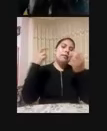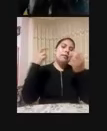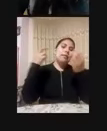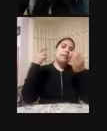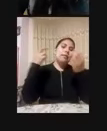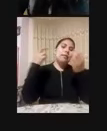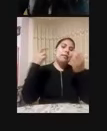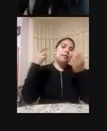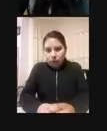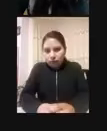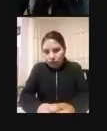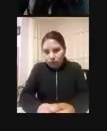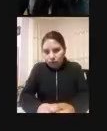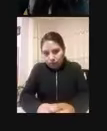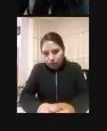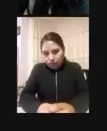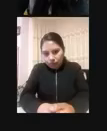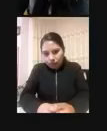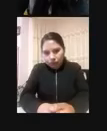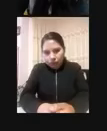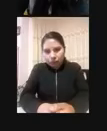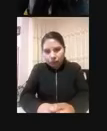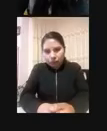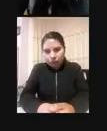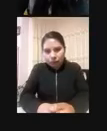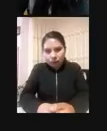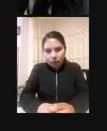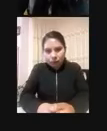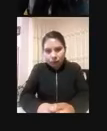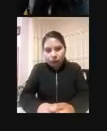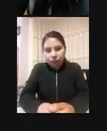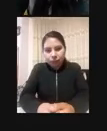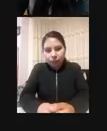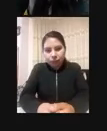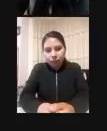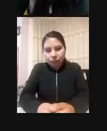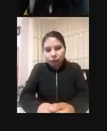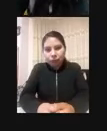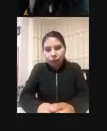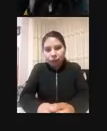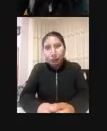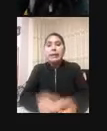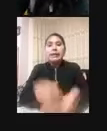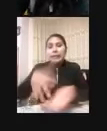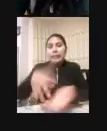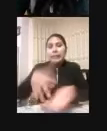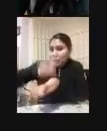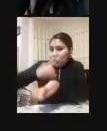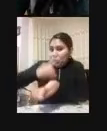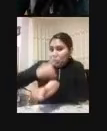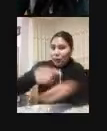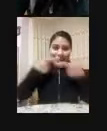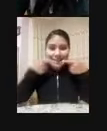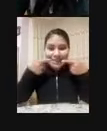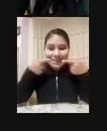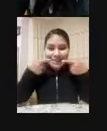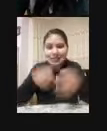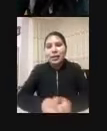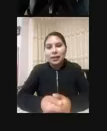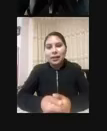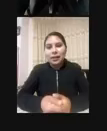Muchas gracias, doctora Mariela Jordán. Ella es especialista en odontología. Al final de la ronda de exposición